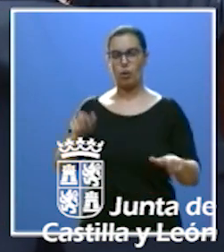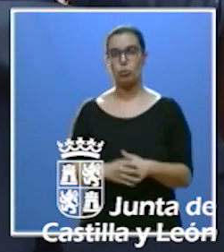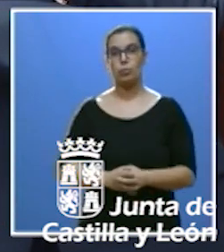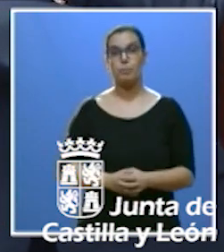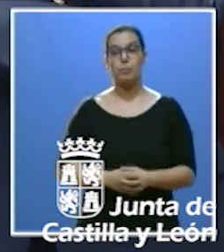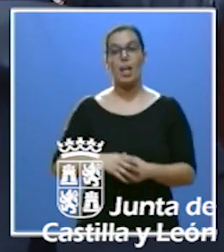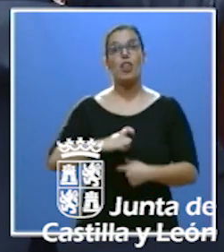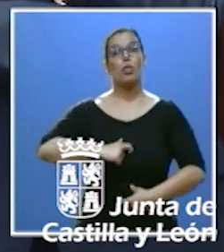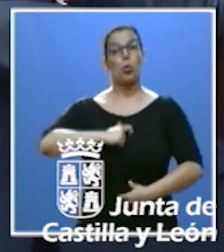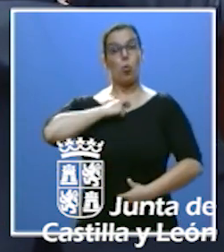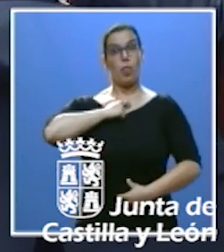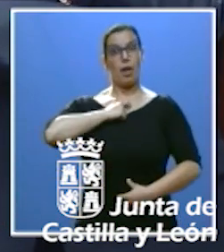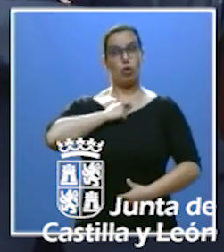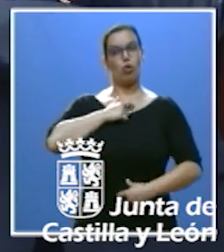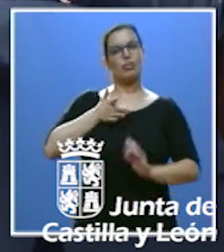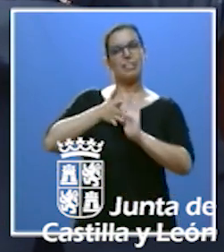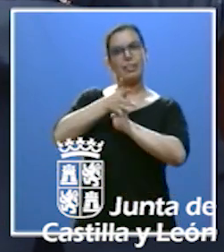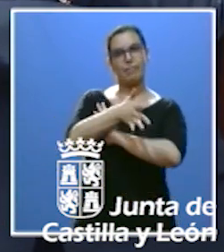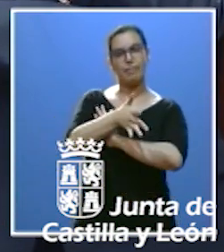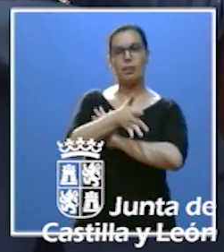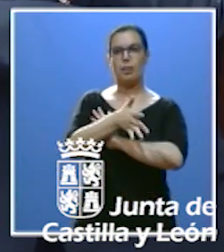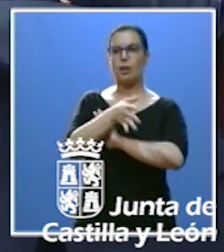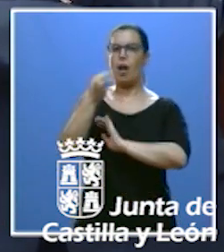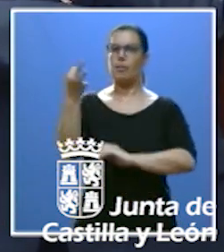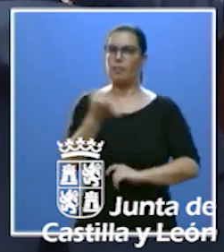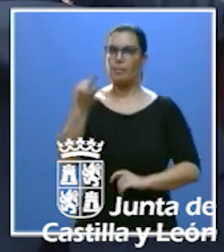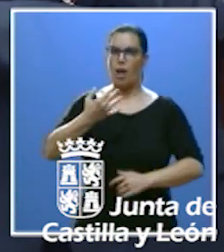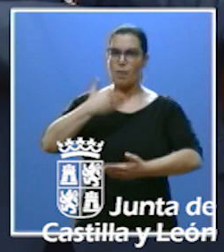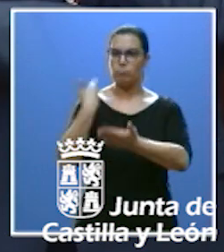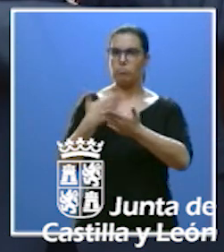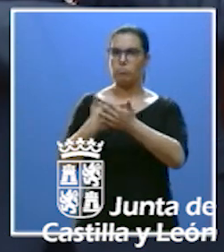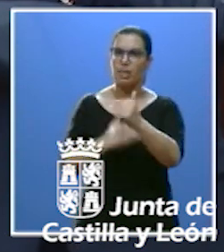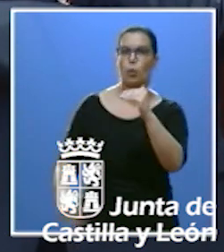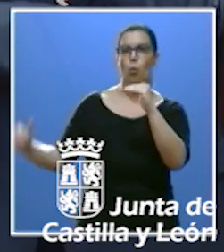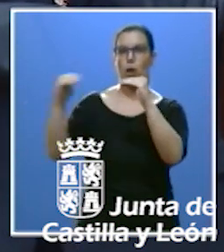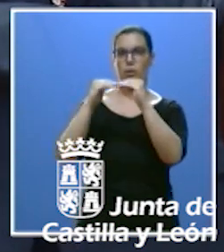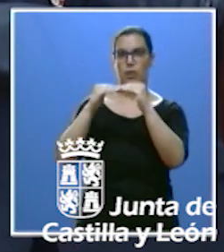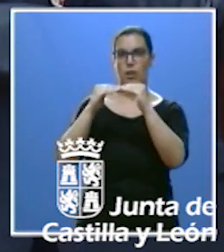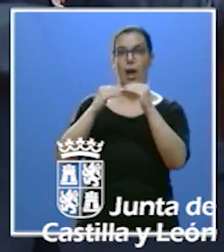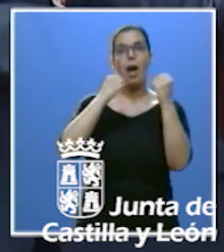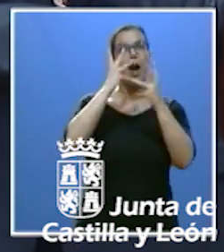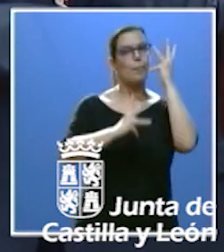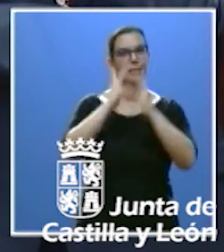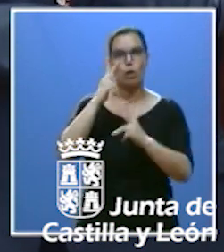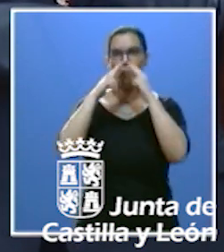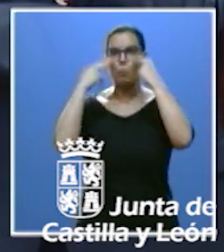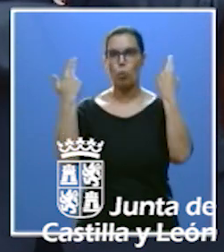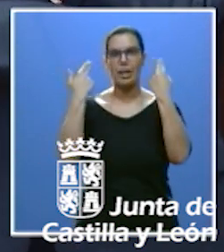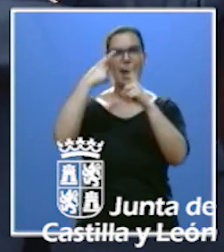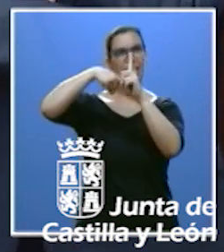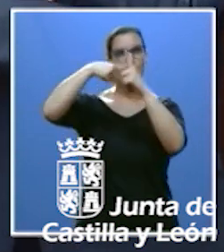de ciudadano garantiza la obligación de plena igualdad, consideración por parte de todas las administraciones,